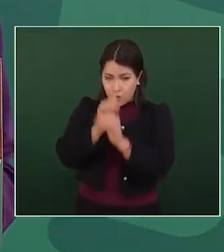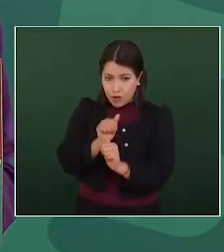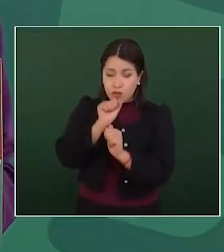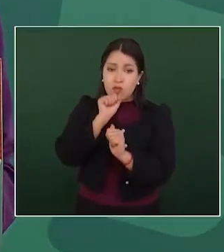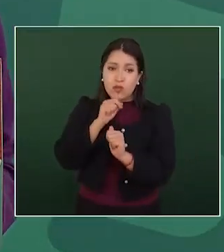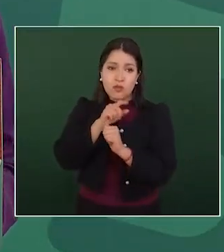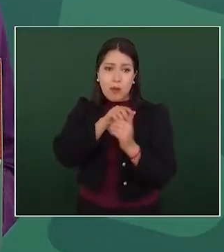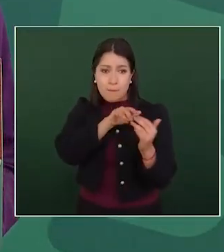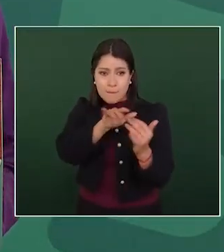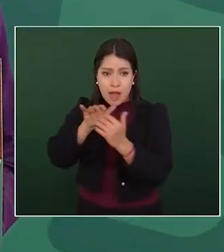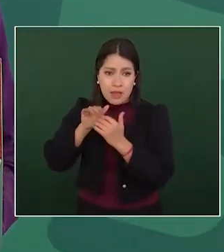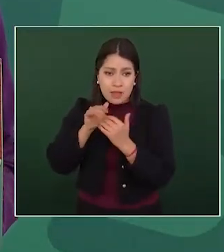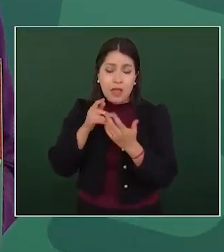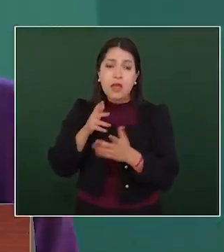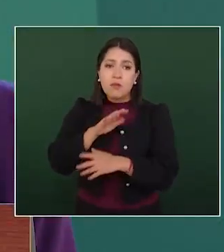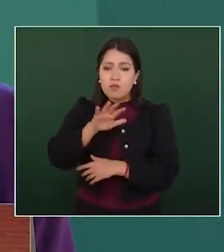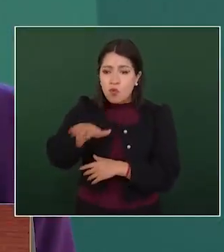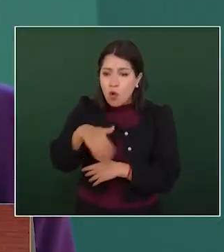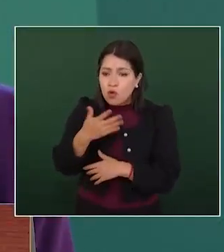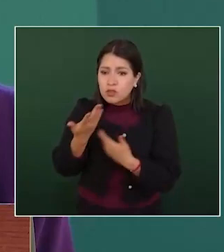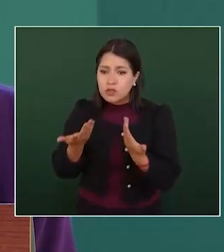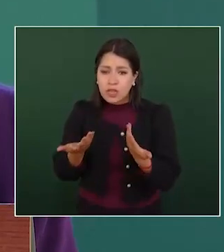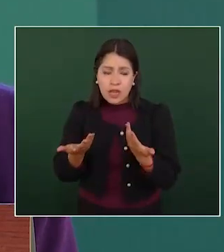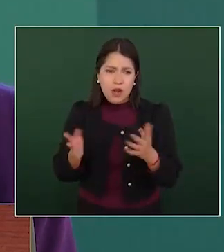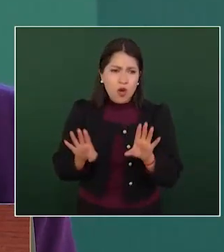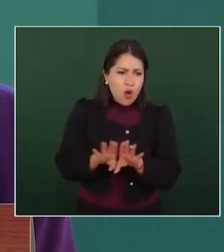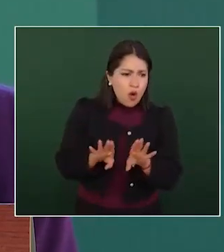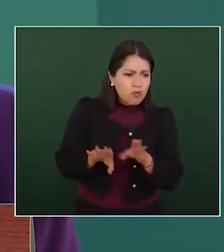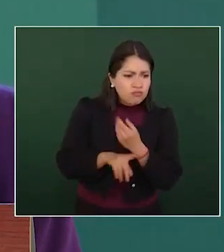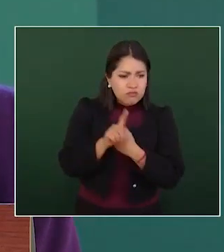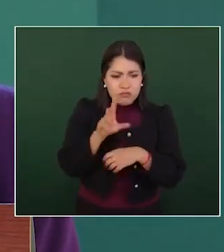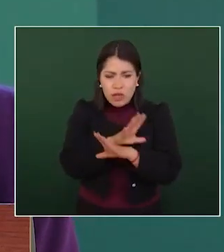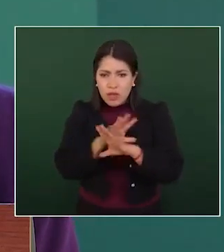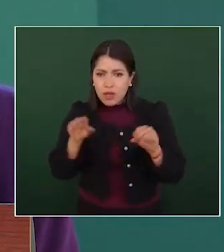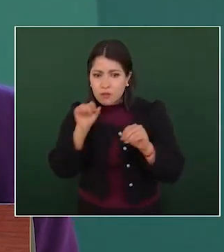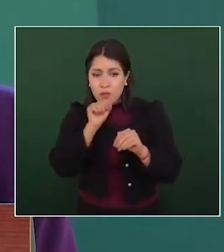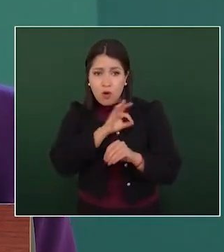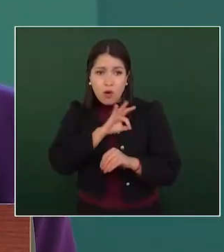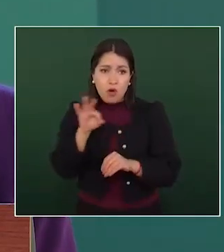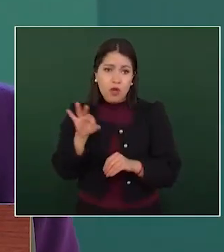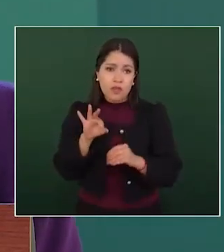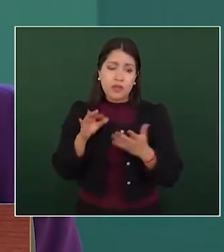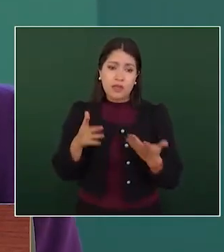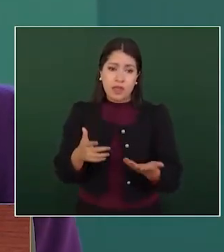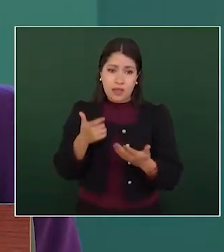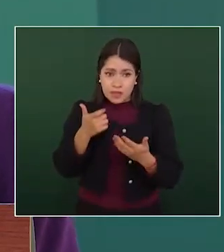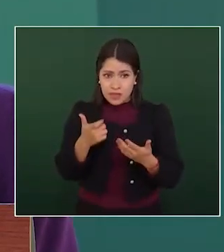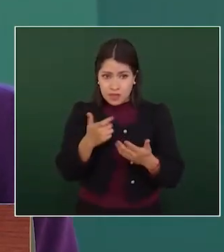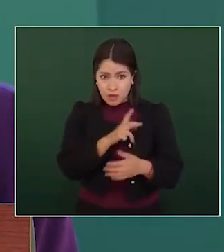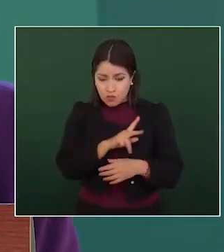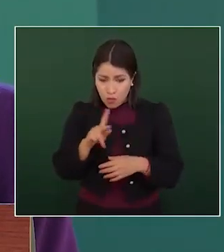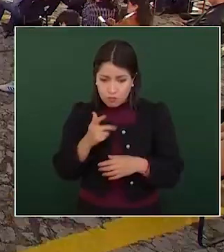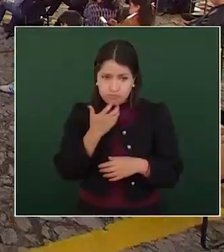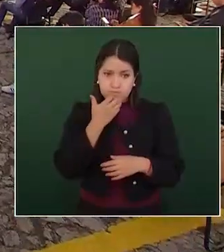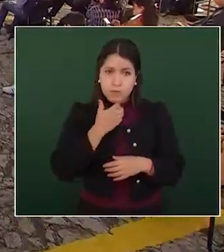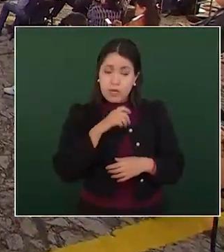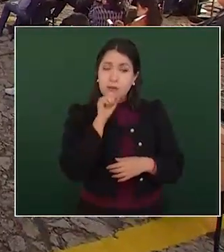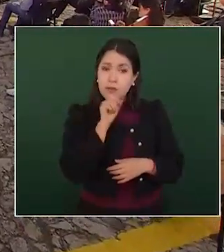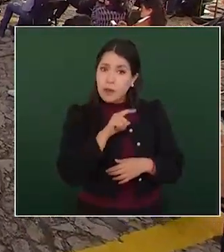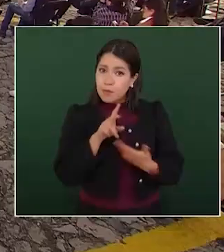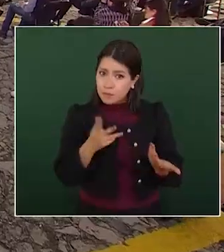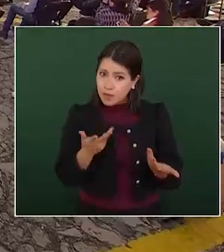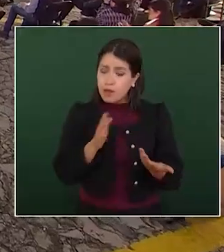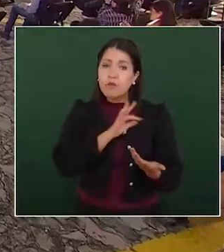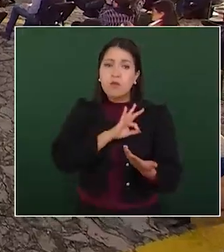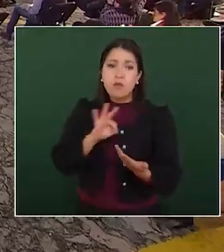la búsqueda de soluciones, honradez en el ejercicio de los recursos públicos y prudencia para que rindan